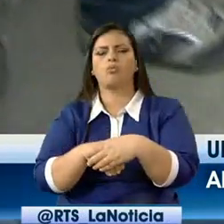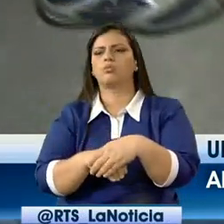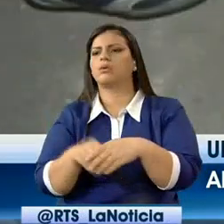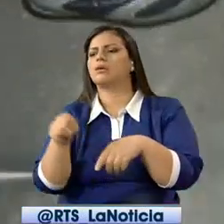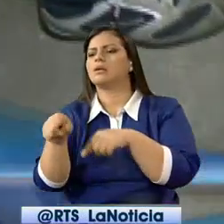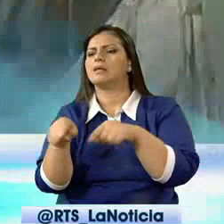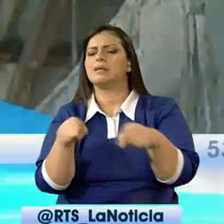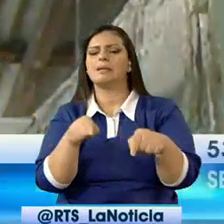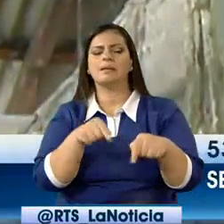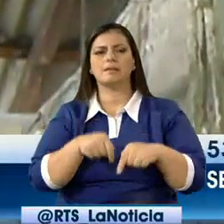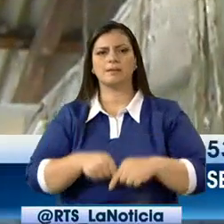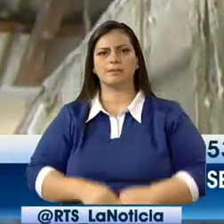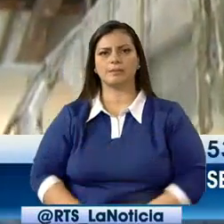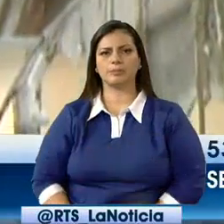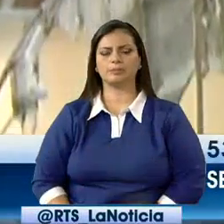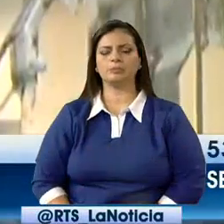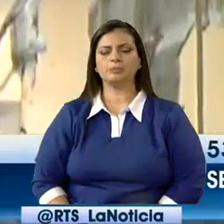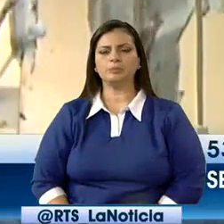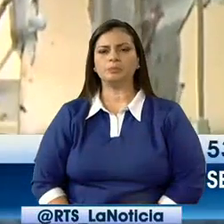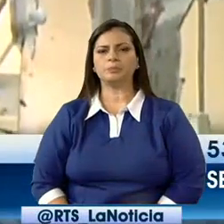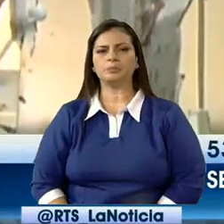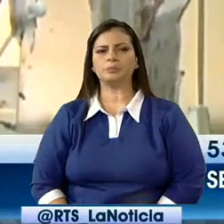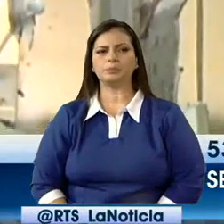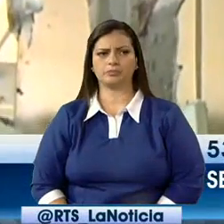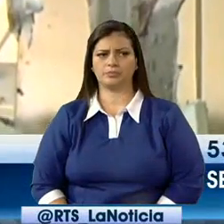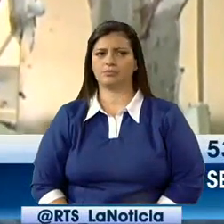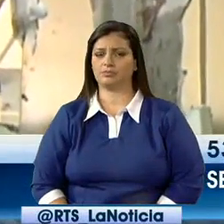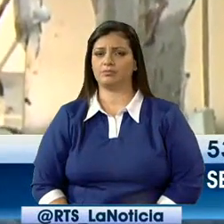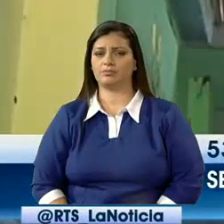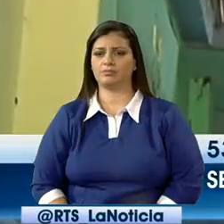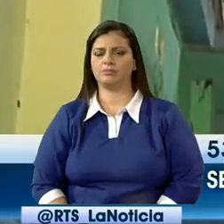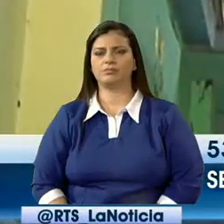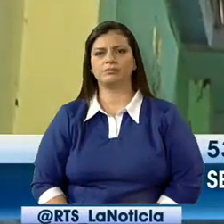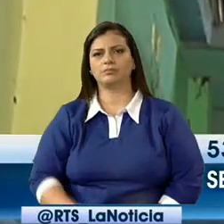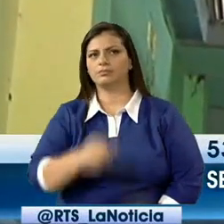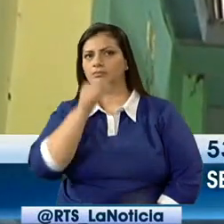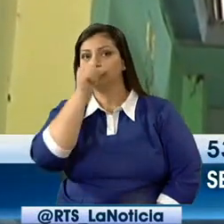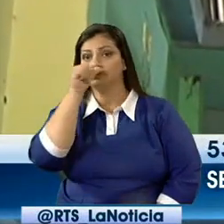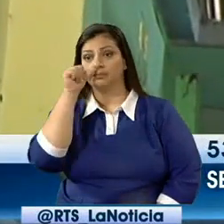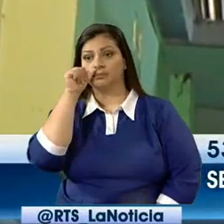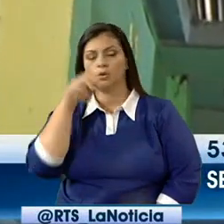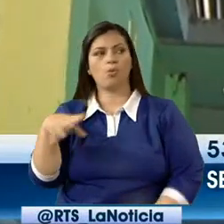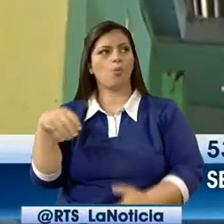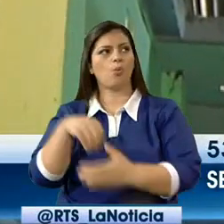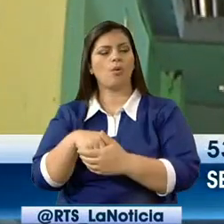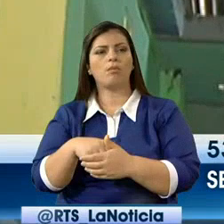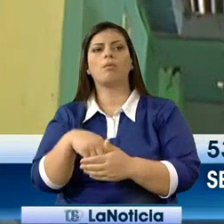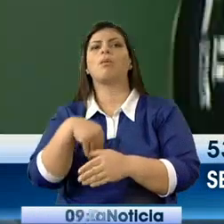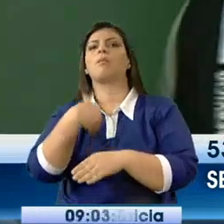domicilio, utilizado presuntamente como centro de acopio para su posterior expendio.